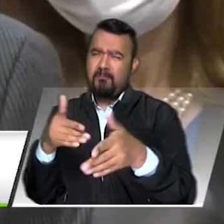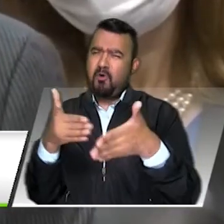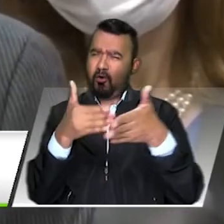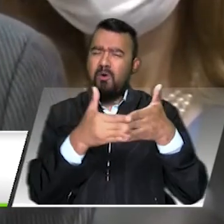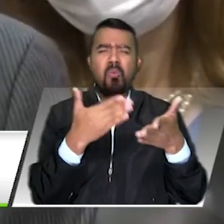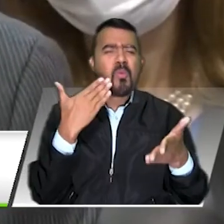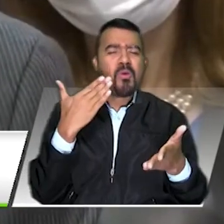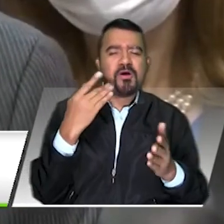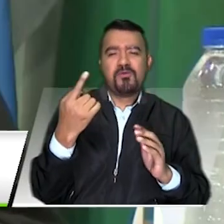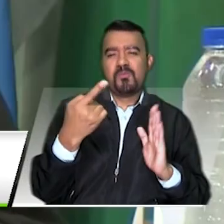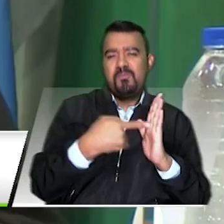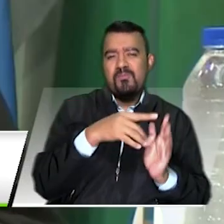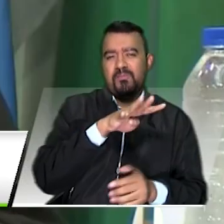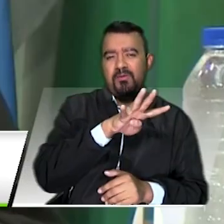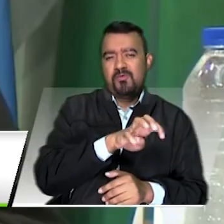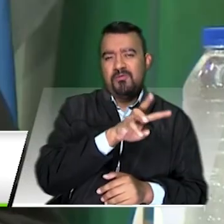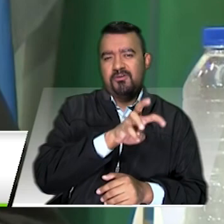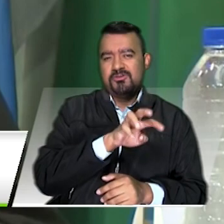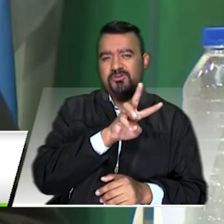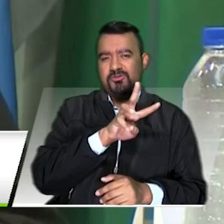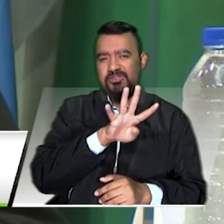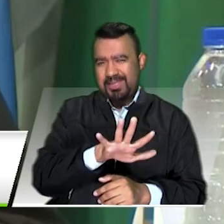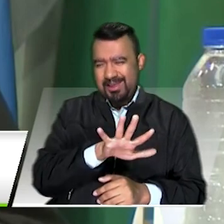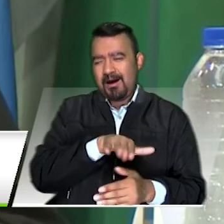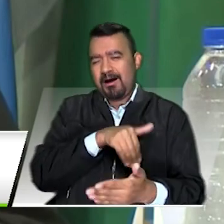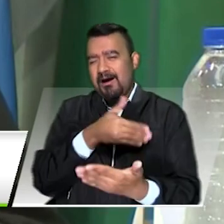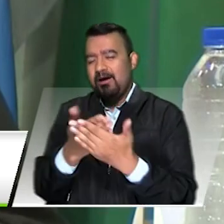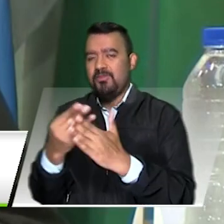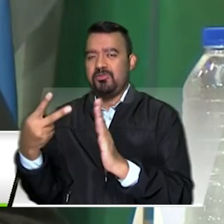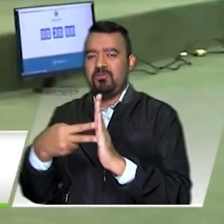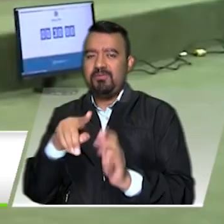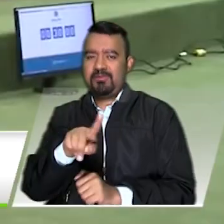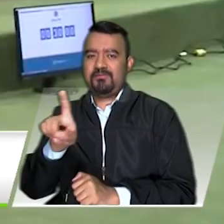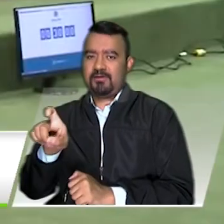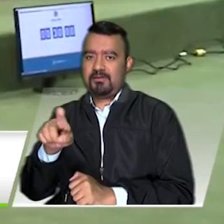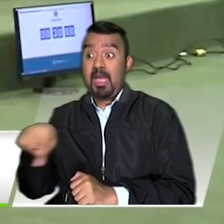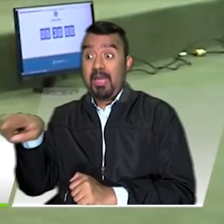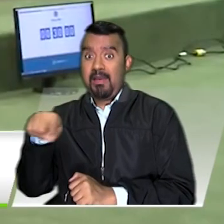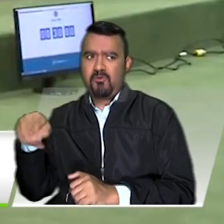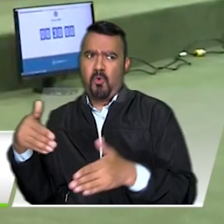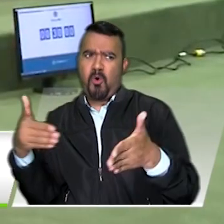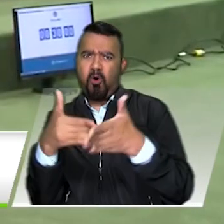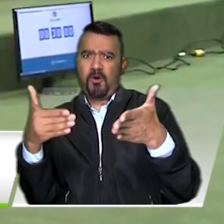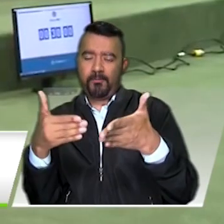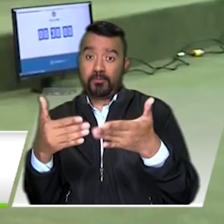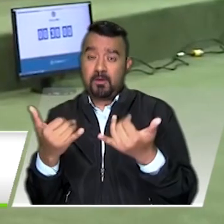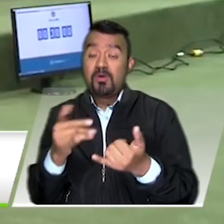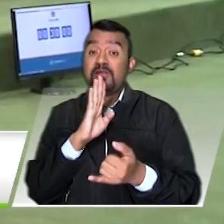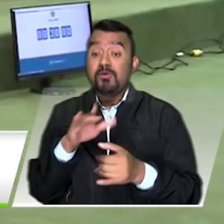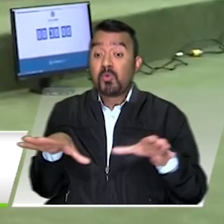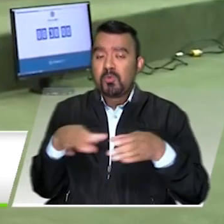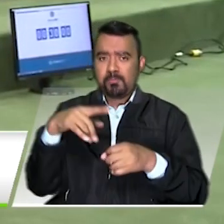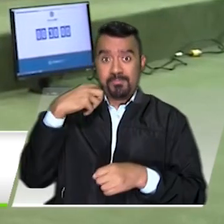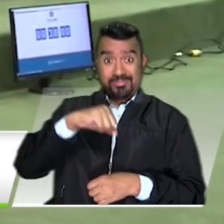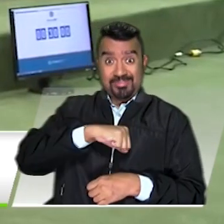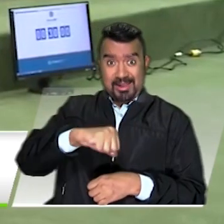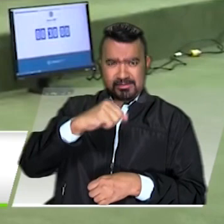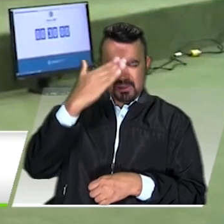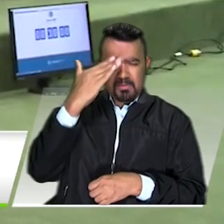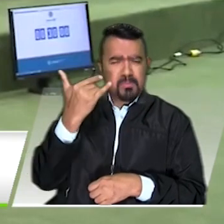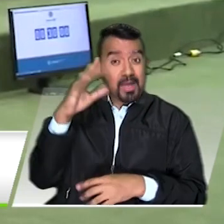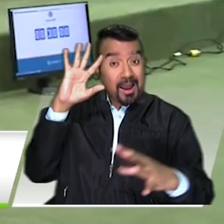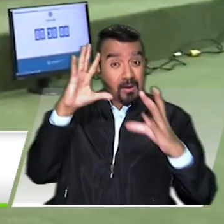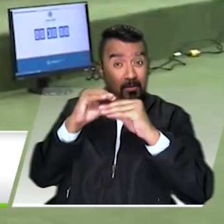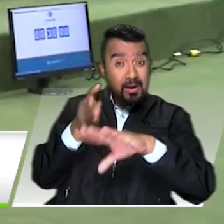2016 según el documento entregado por esta organización de defensa de los derechos humanos antes de la firma del acuerdo de paz los